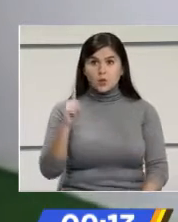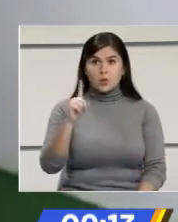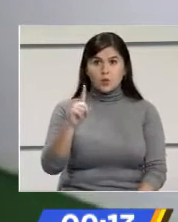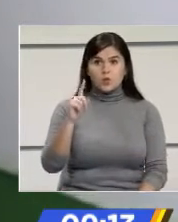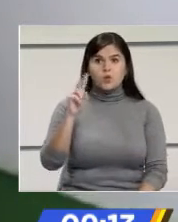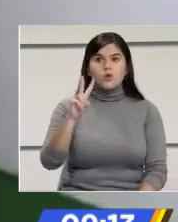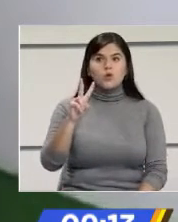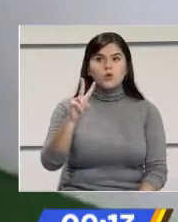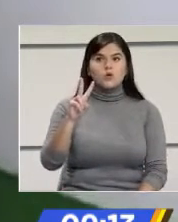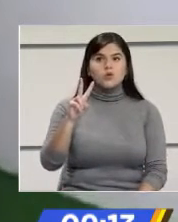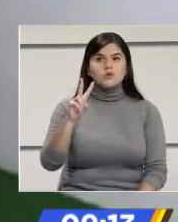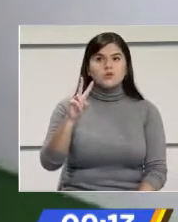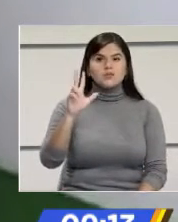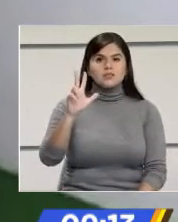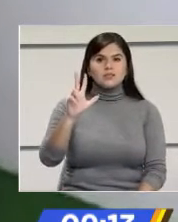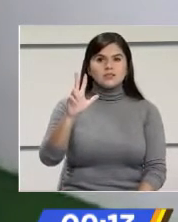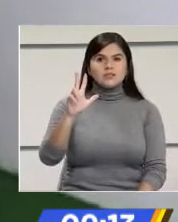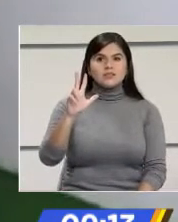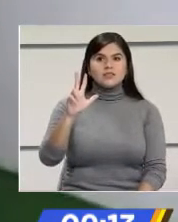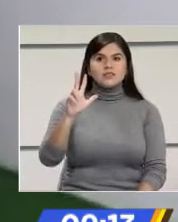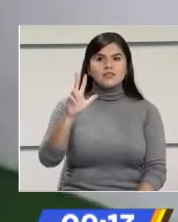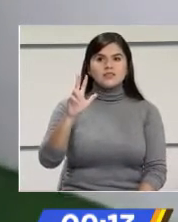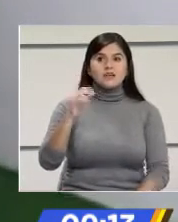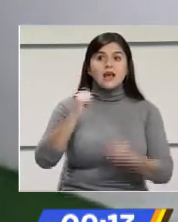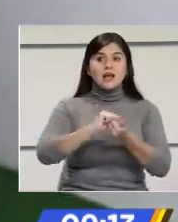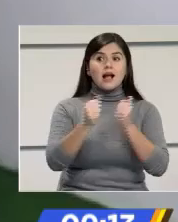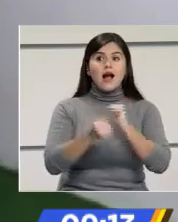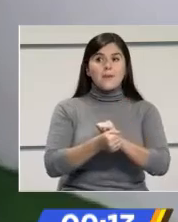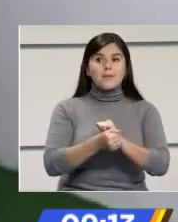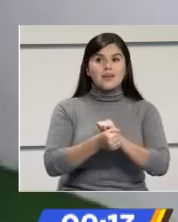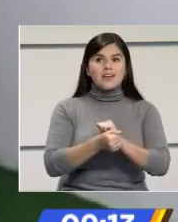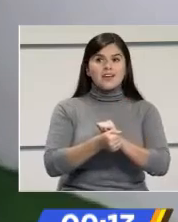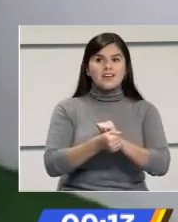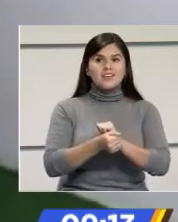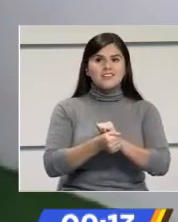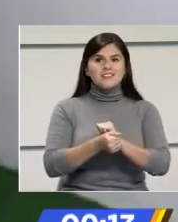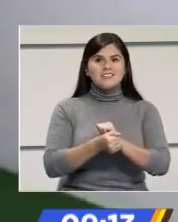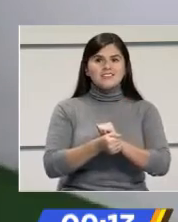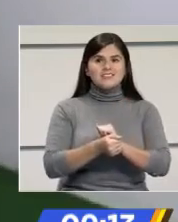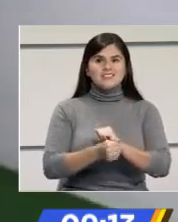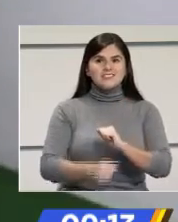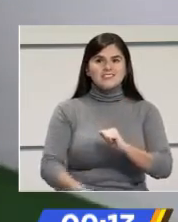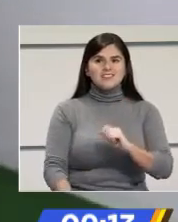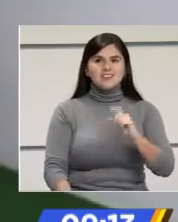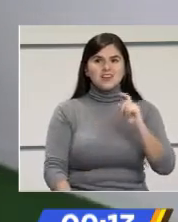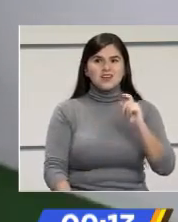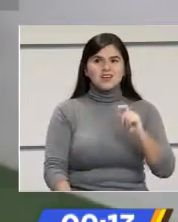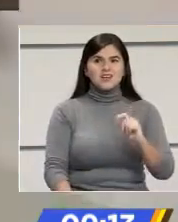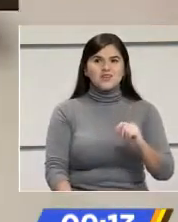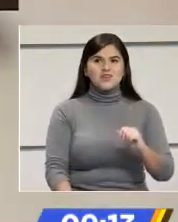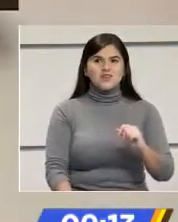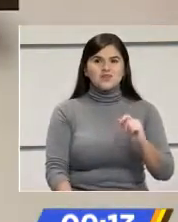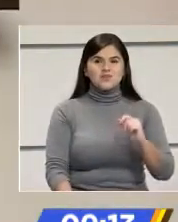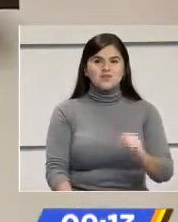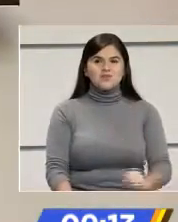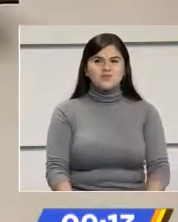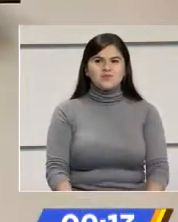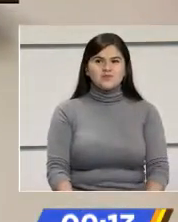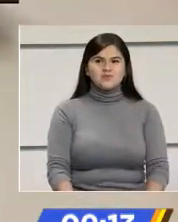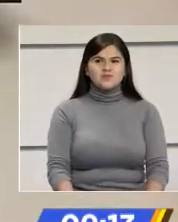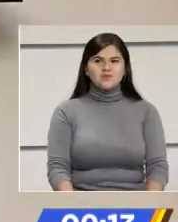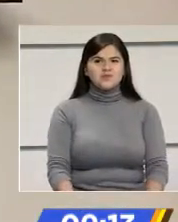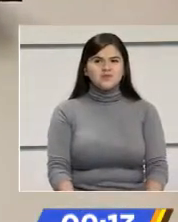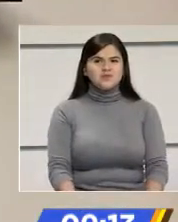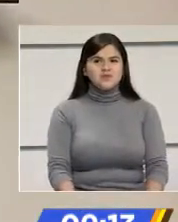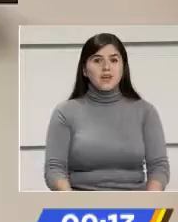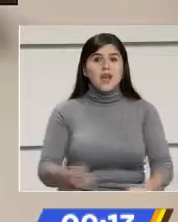Uno. Dos. Tres. Golpecitos. Sí, sí, no. Son golpecitos. Golpecitos, okay.